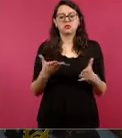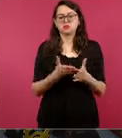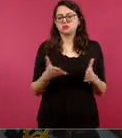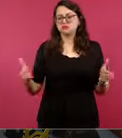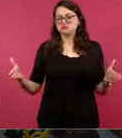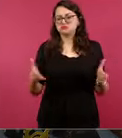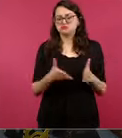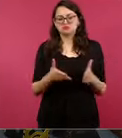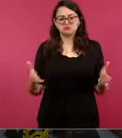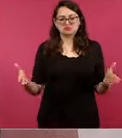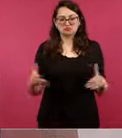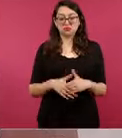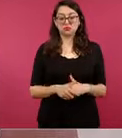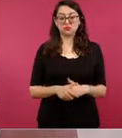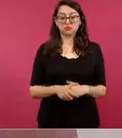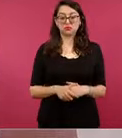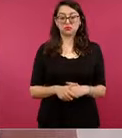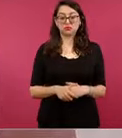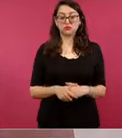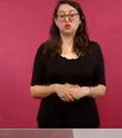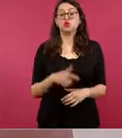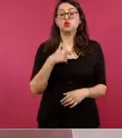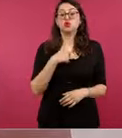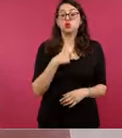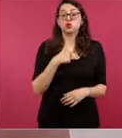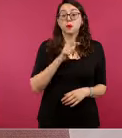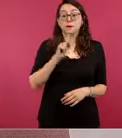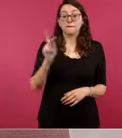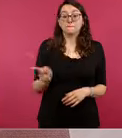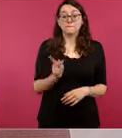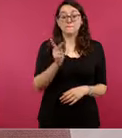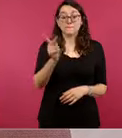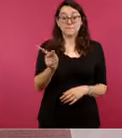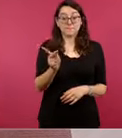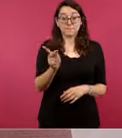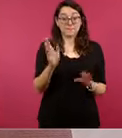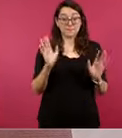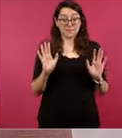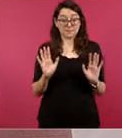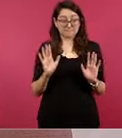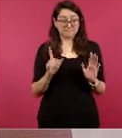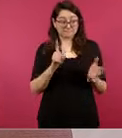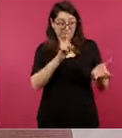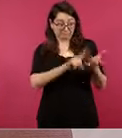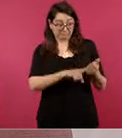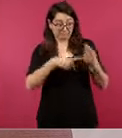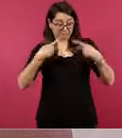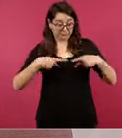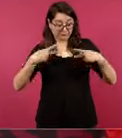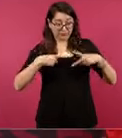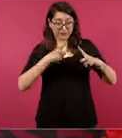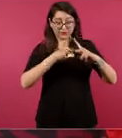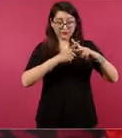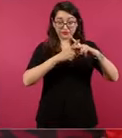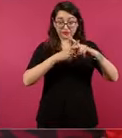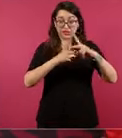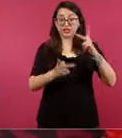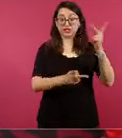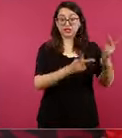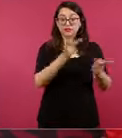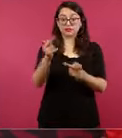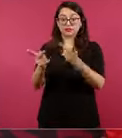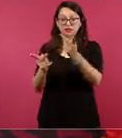Y también yo lo que preguntaría a los encuestadores es cómo es de que aquí